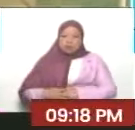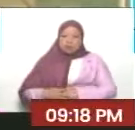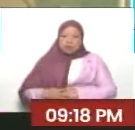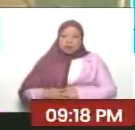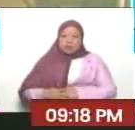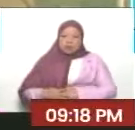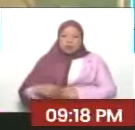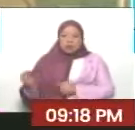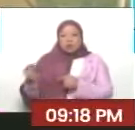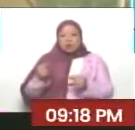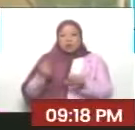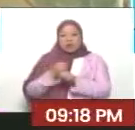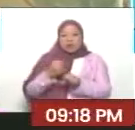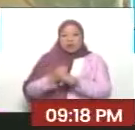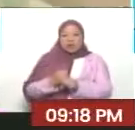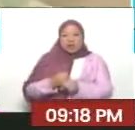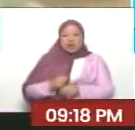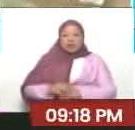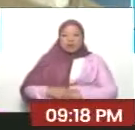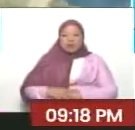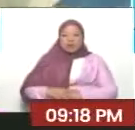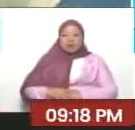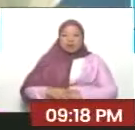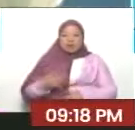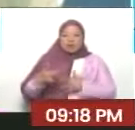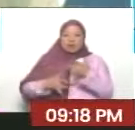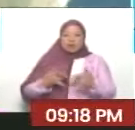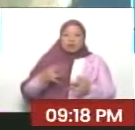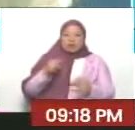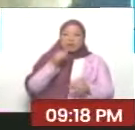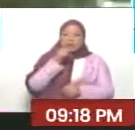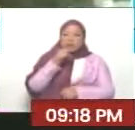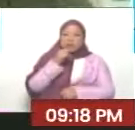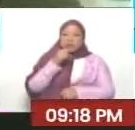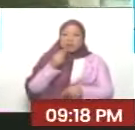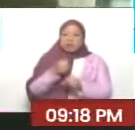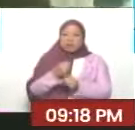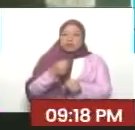Veníamos hablando con Silita. A esta hora pega hambre.